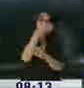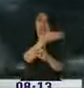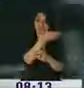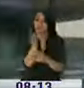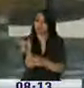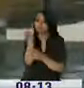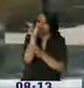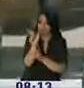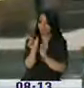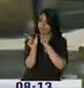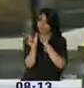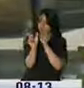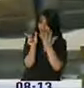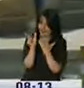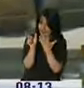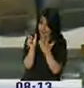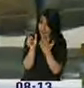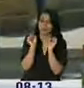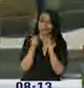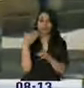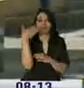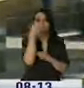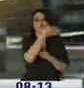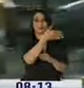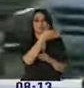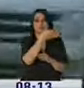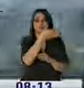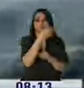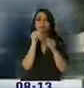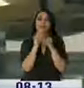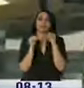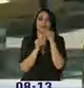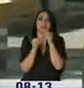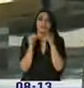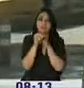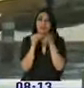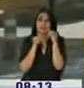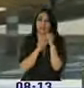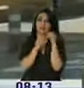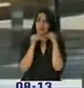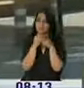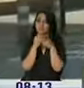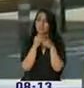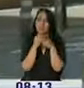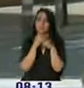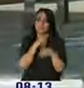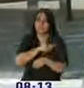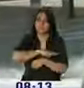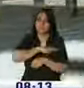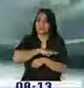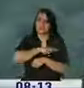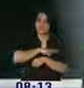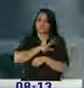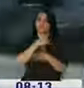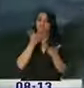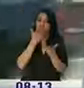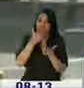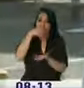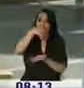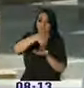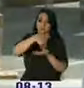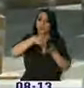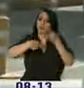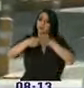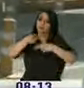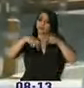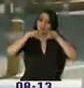este dispositivo pueden acercarse a las oficinas de telepeaje ubicadas en el Escala Shopping, local S12,